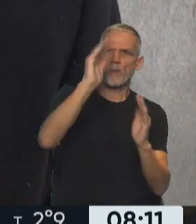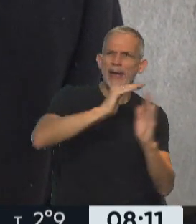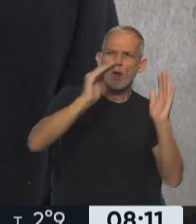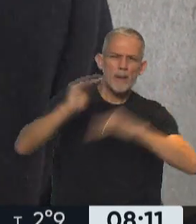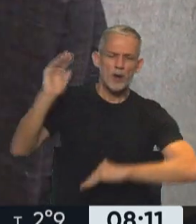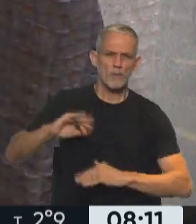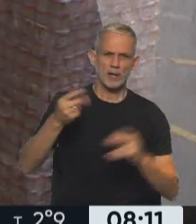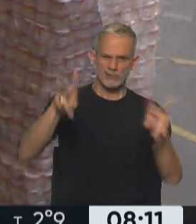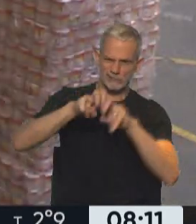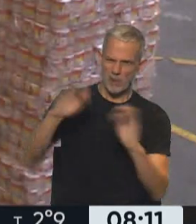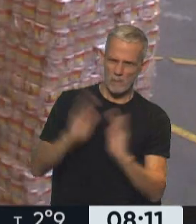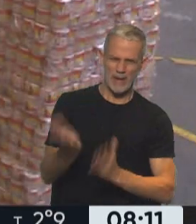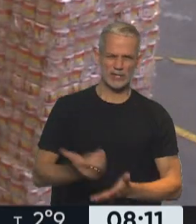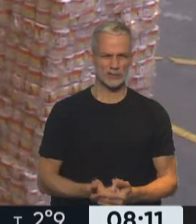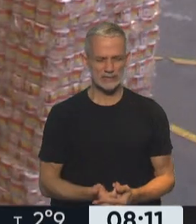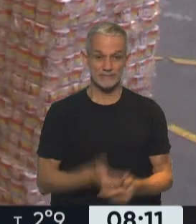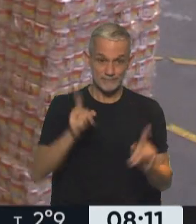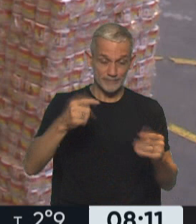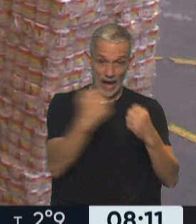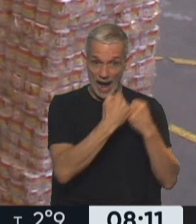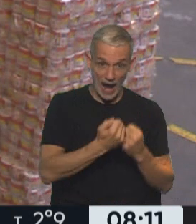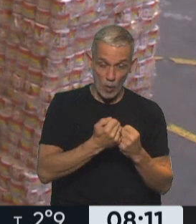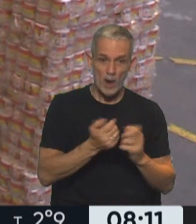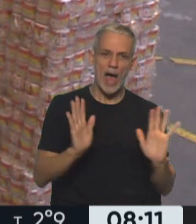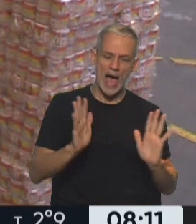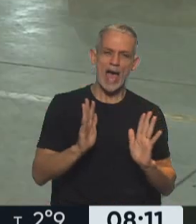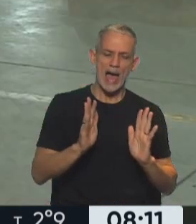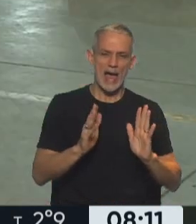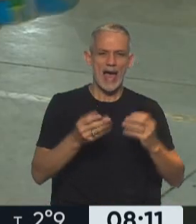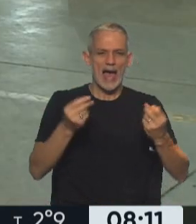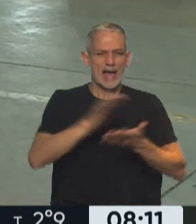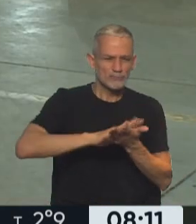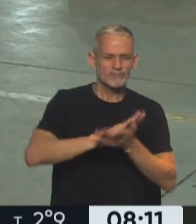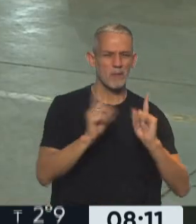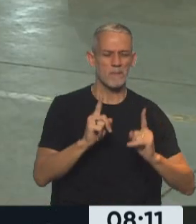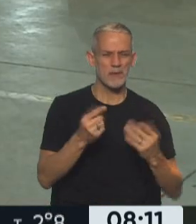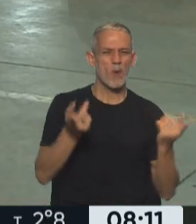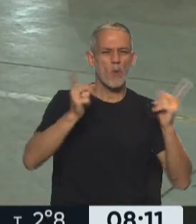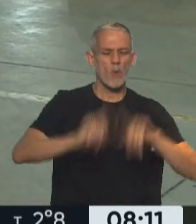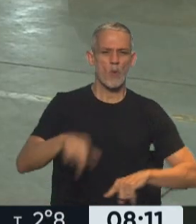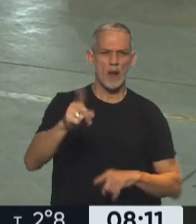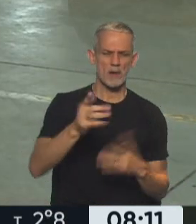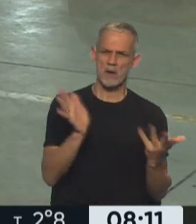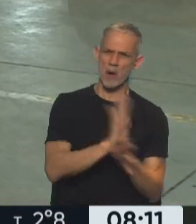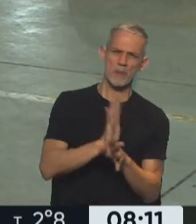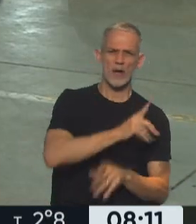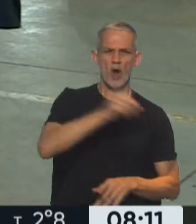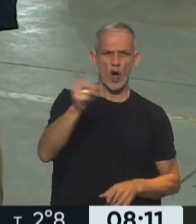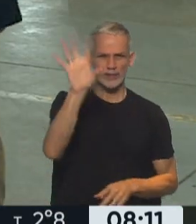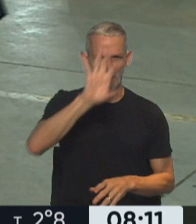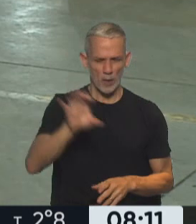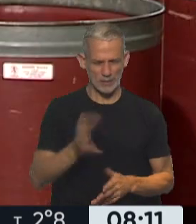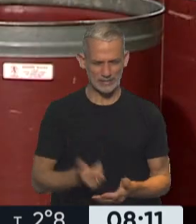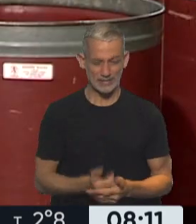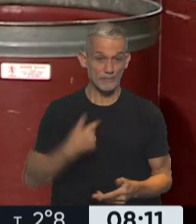los recursos. Y con esto me parece que estamos subsanando esa agresión a las provincias. Nosotros